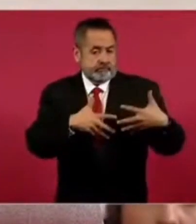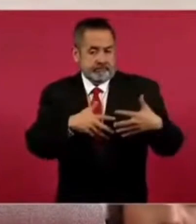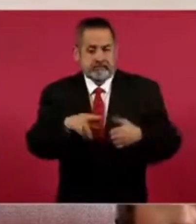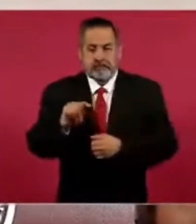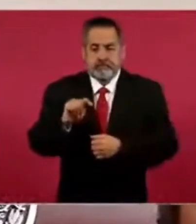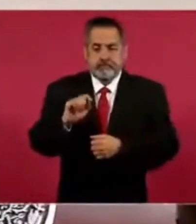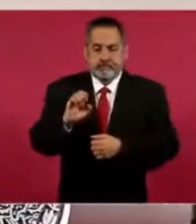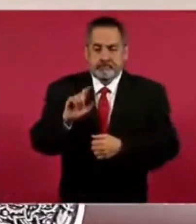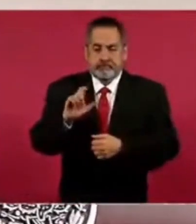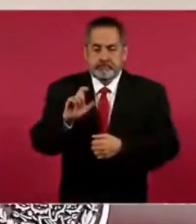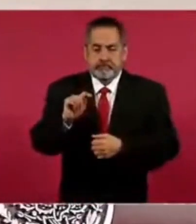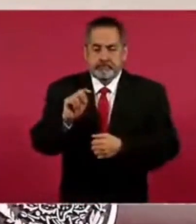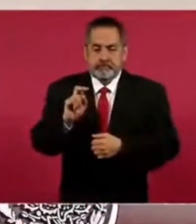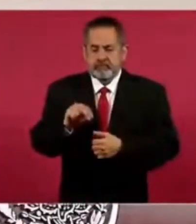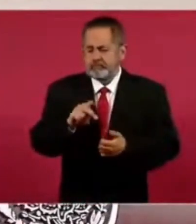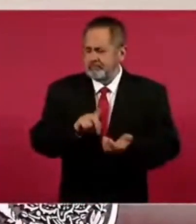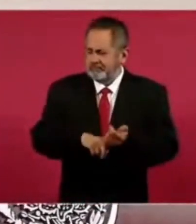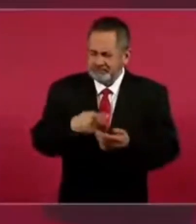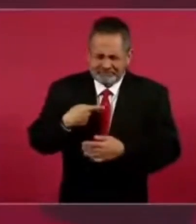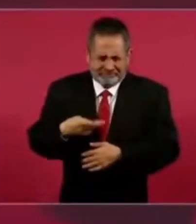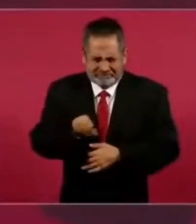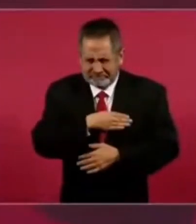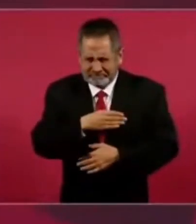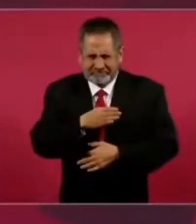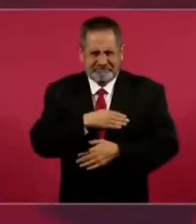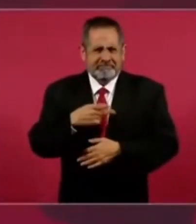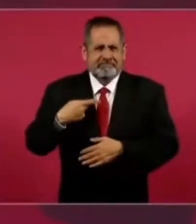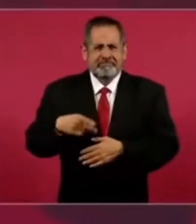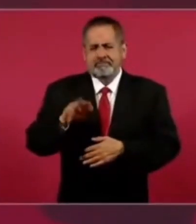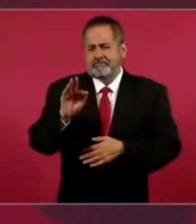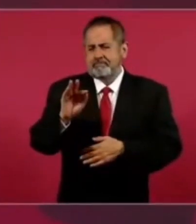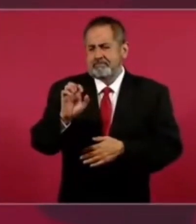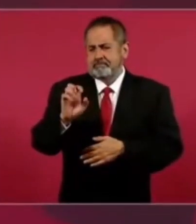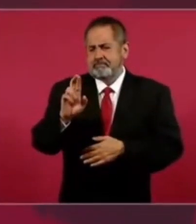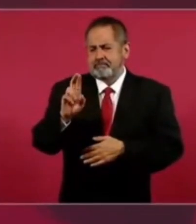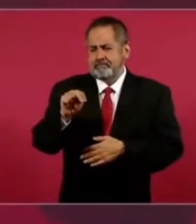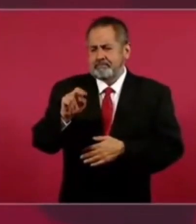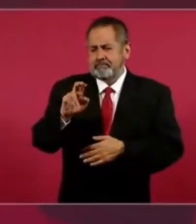muy buena, Fernando Landeros,